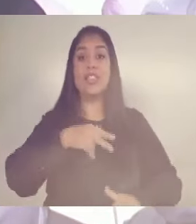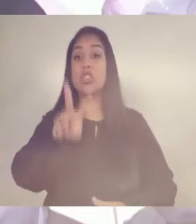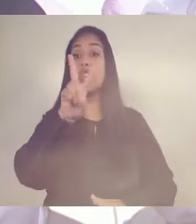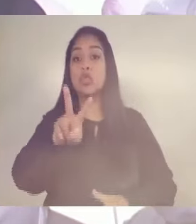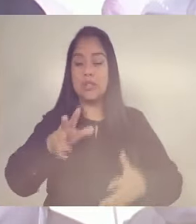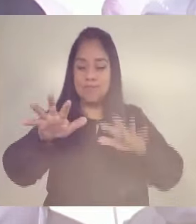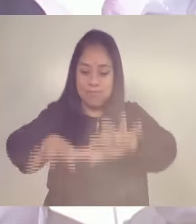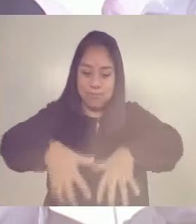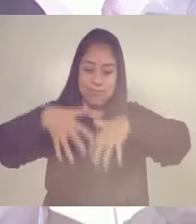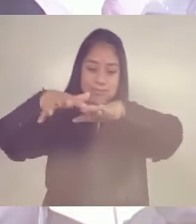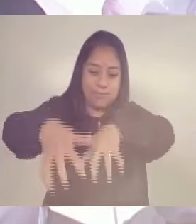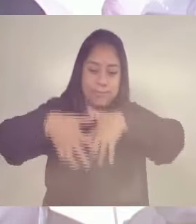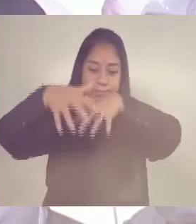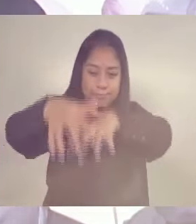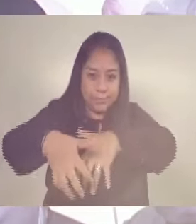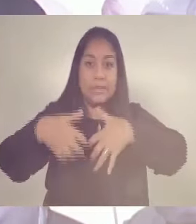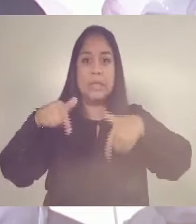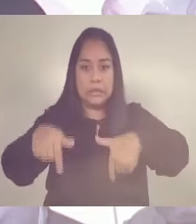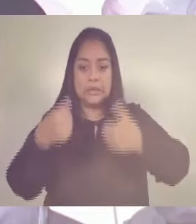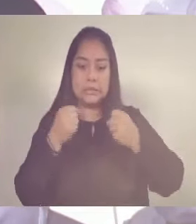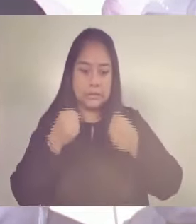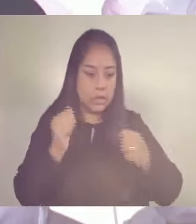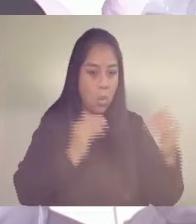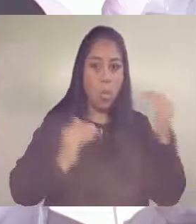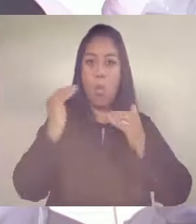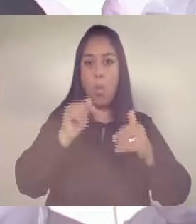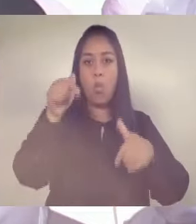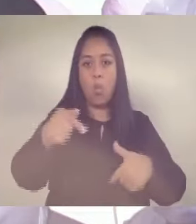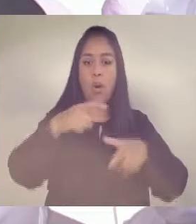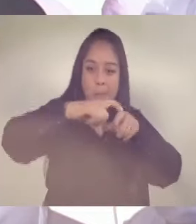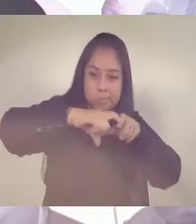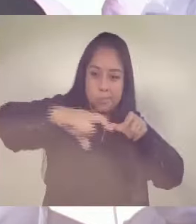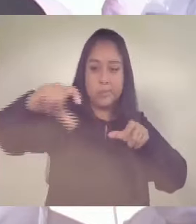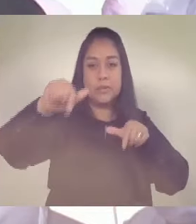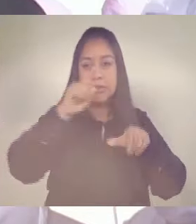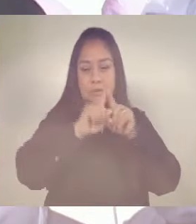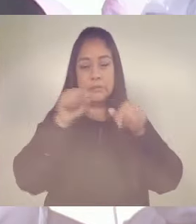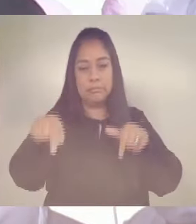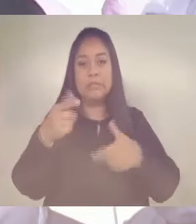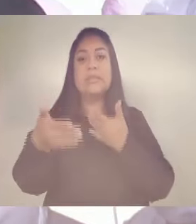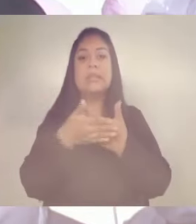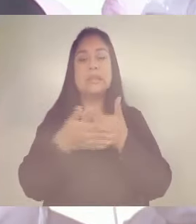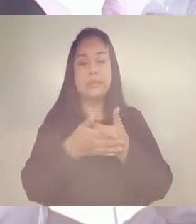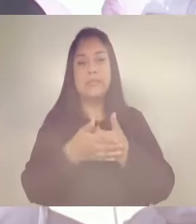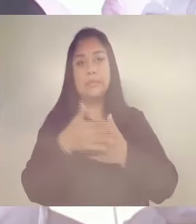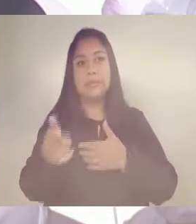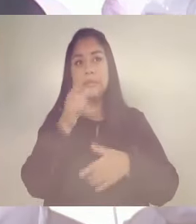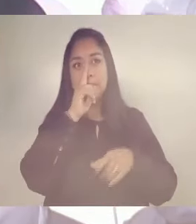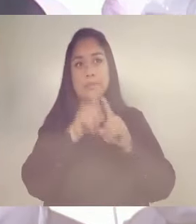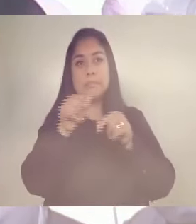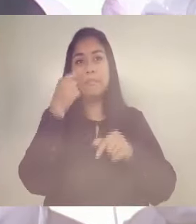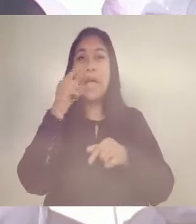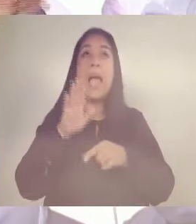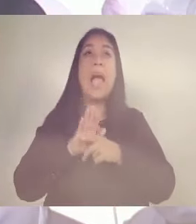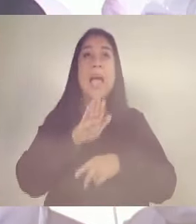están construyendo, se están preparando la construcción de estos cabezales en el lado de la entrada, es decir, cuenca